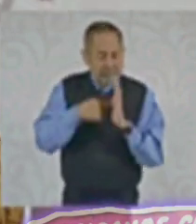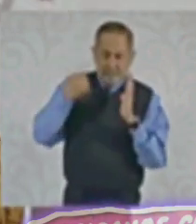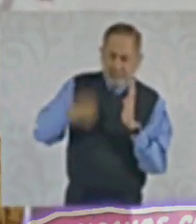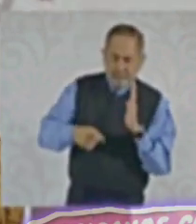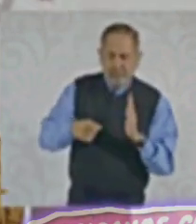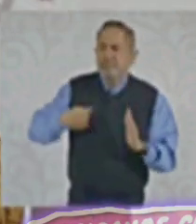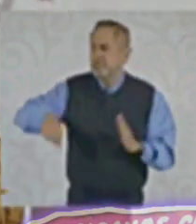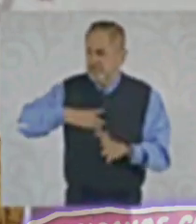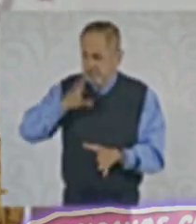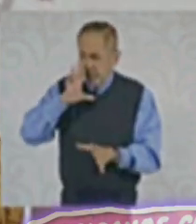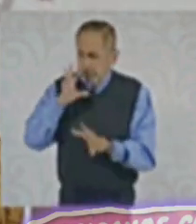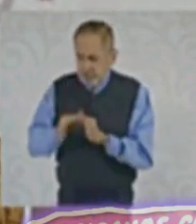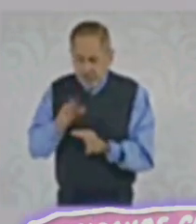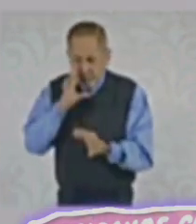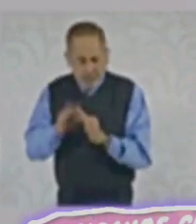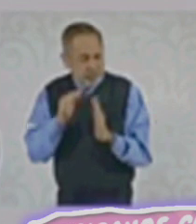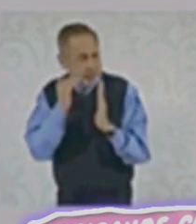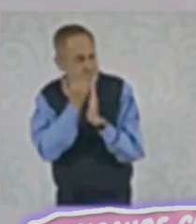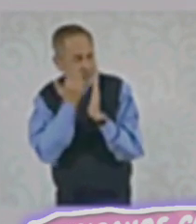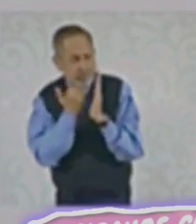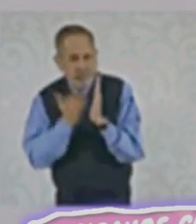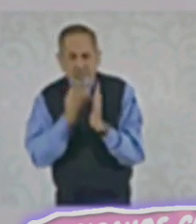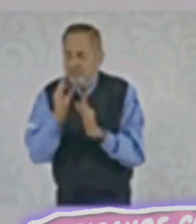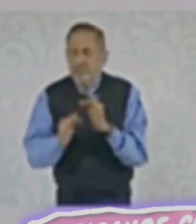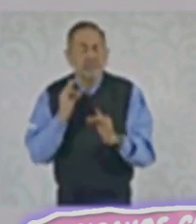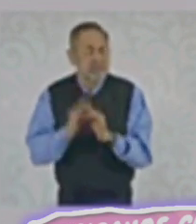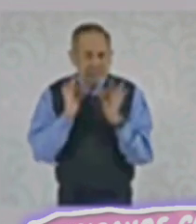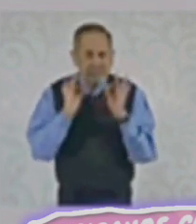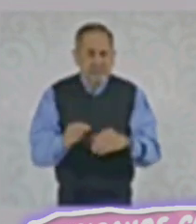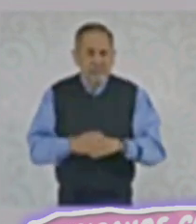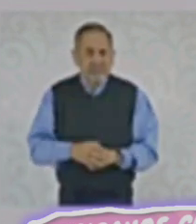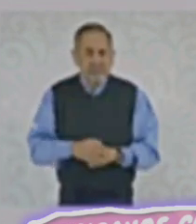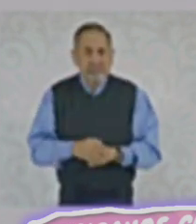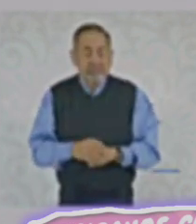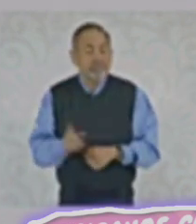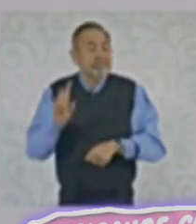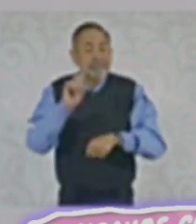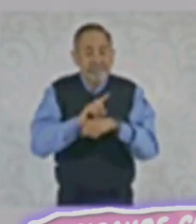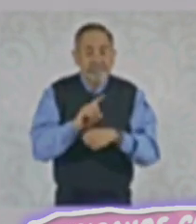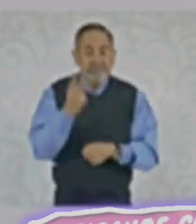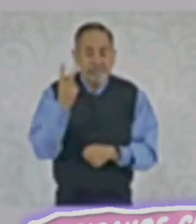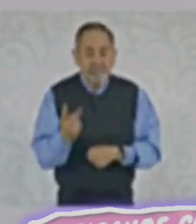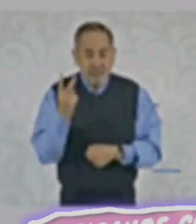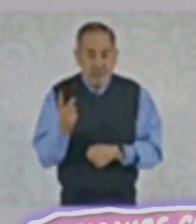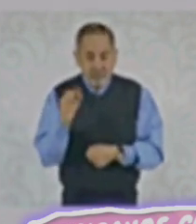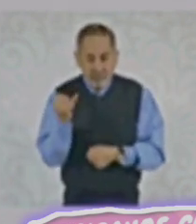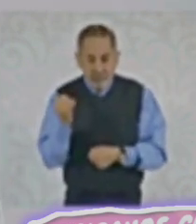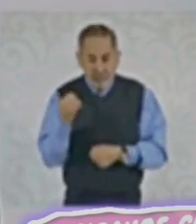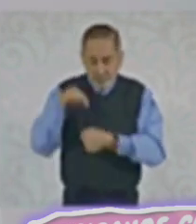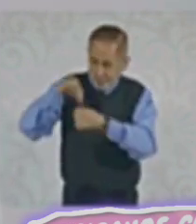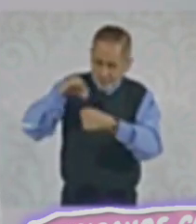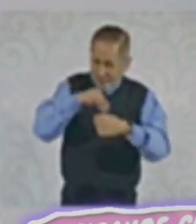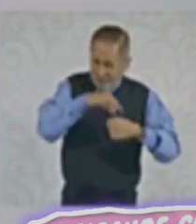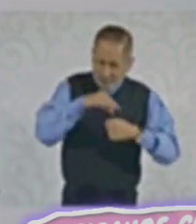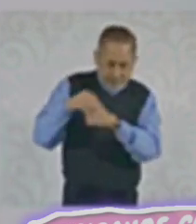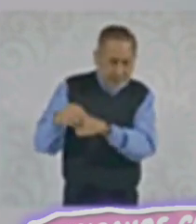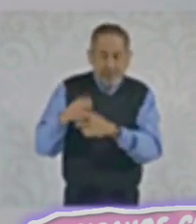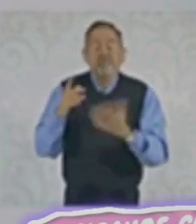Y de nuevo, hubo una elección el 2 de junio. Esa